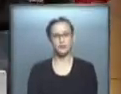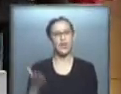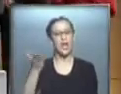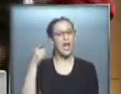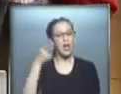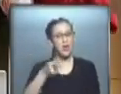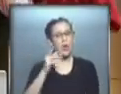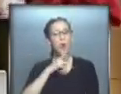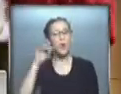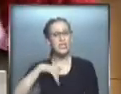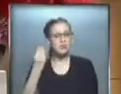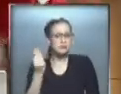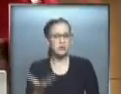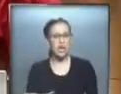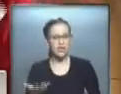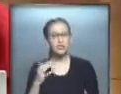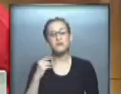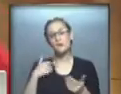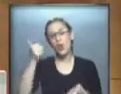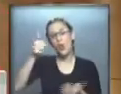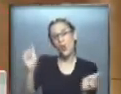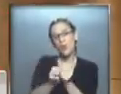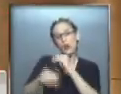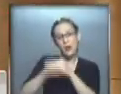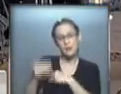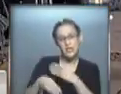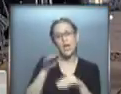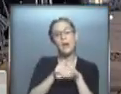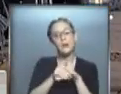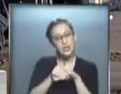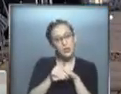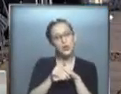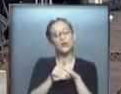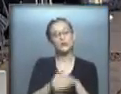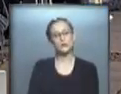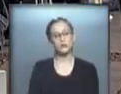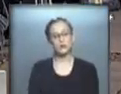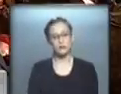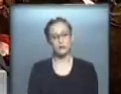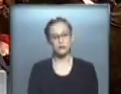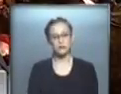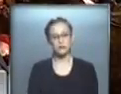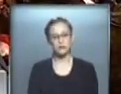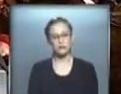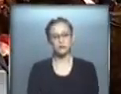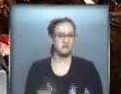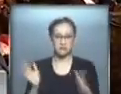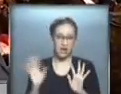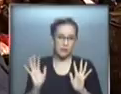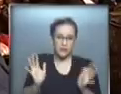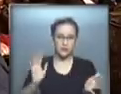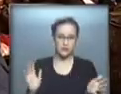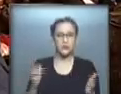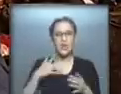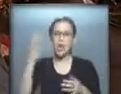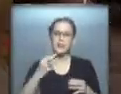y estar con mi familia con mi amigos están allá en junín y nada eso para la